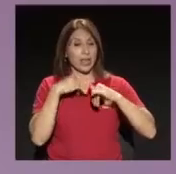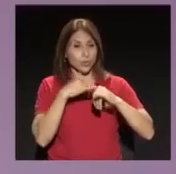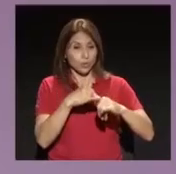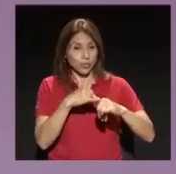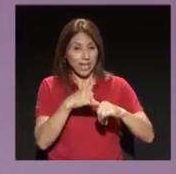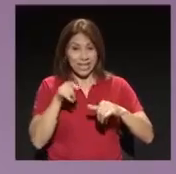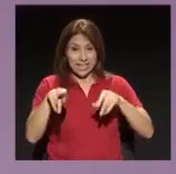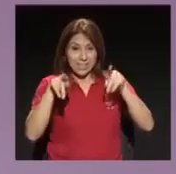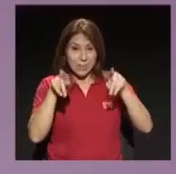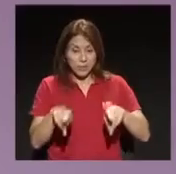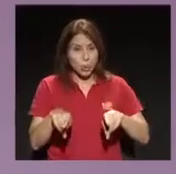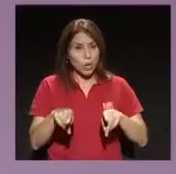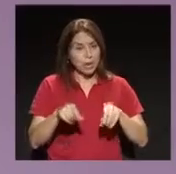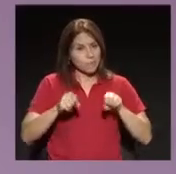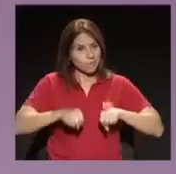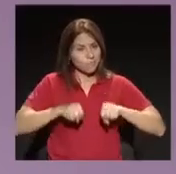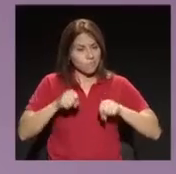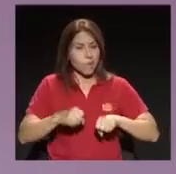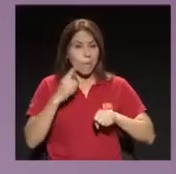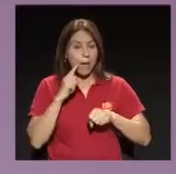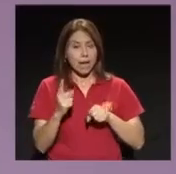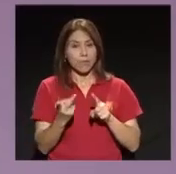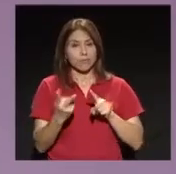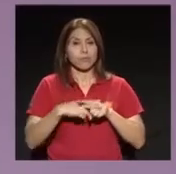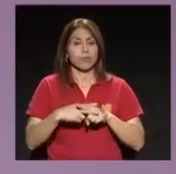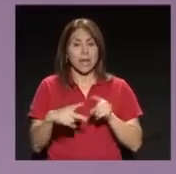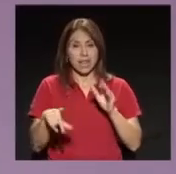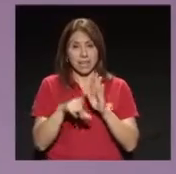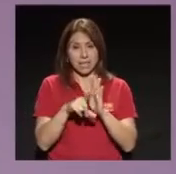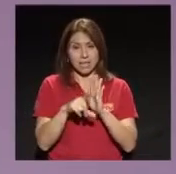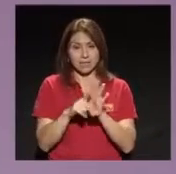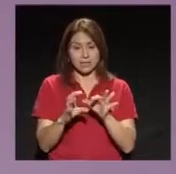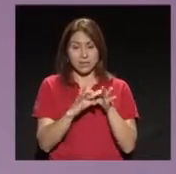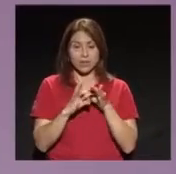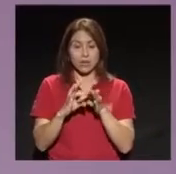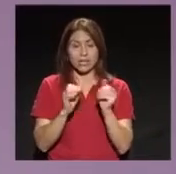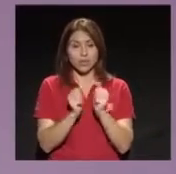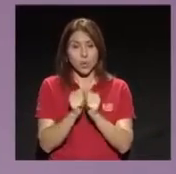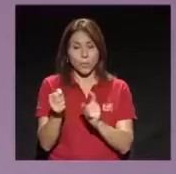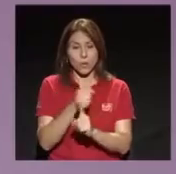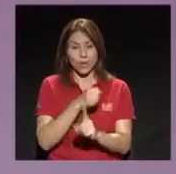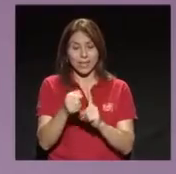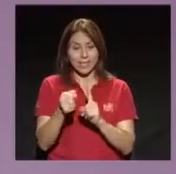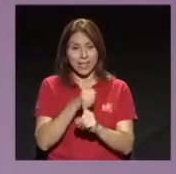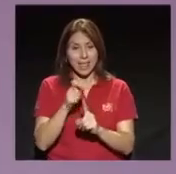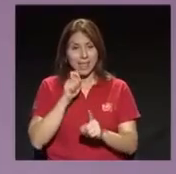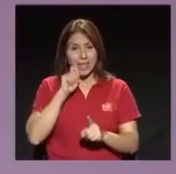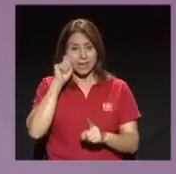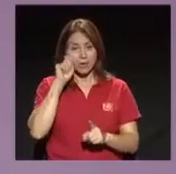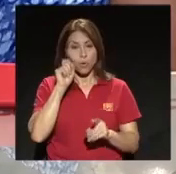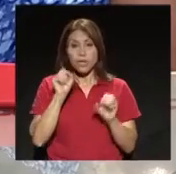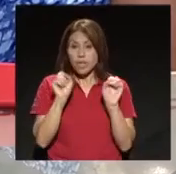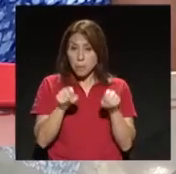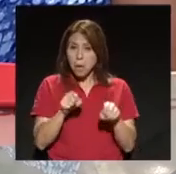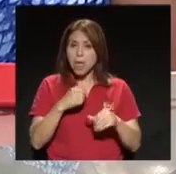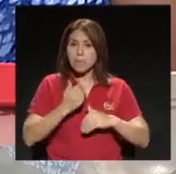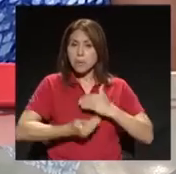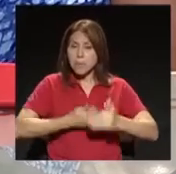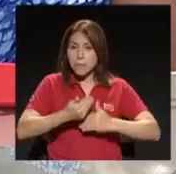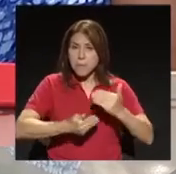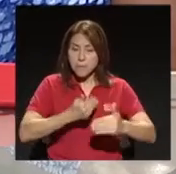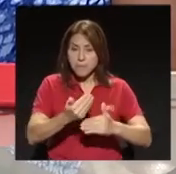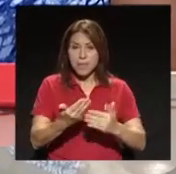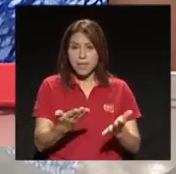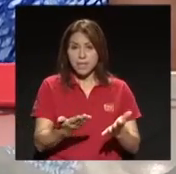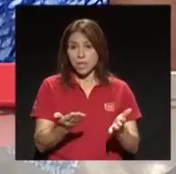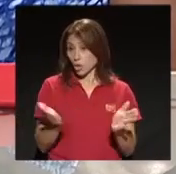de utilizar las leyes que existen en relación a violencia de género y poder entrarle por ahí, ¿verdad?, para darle curso a la denuncia.